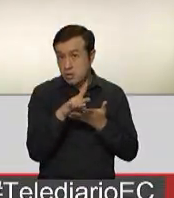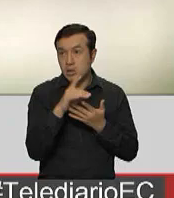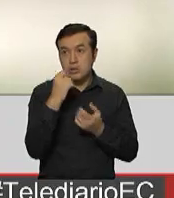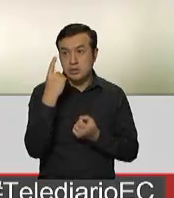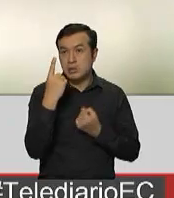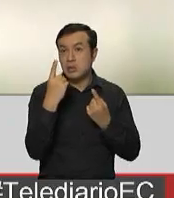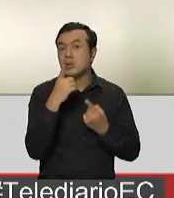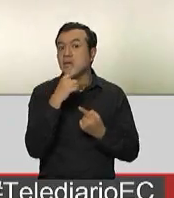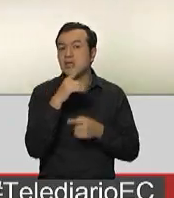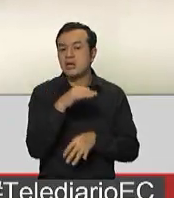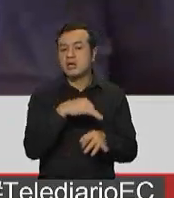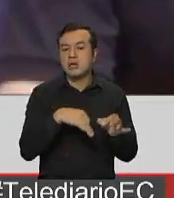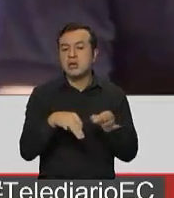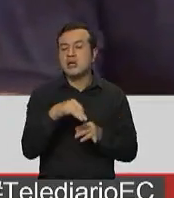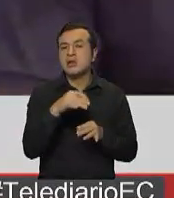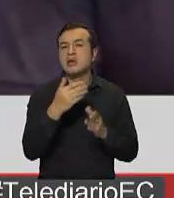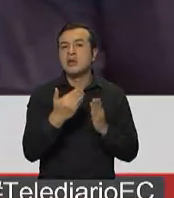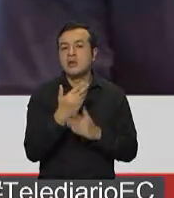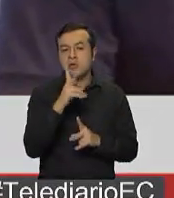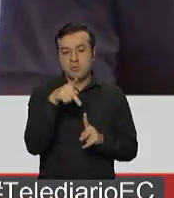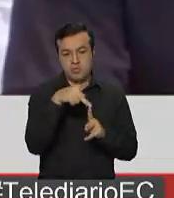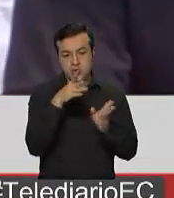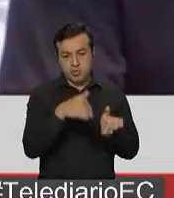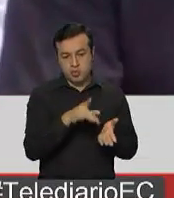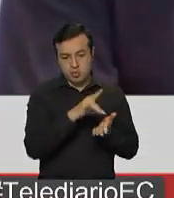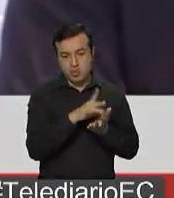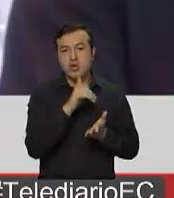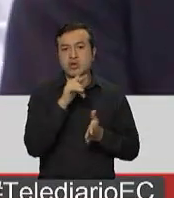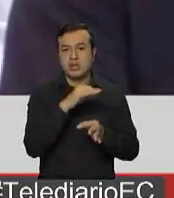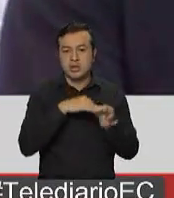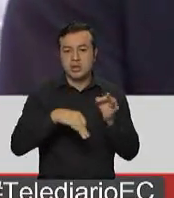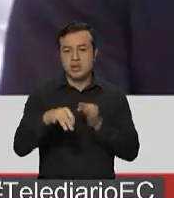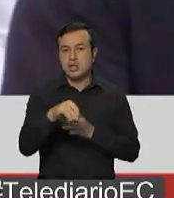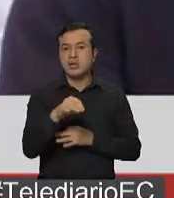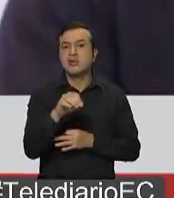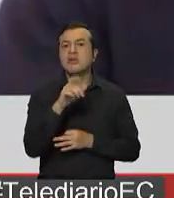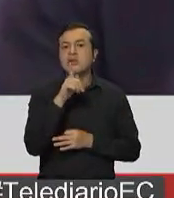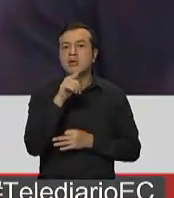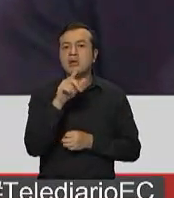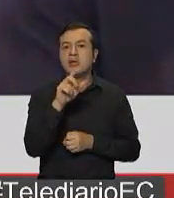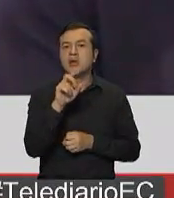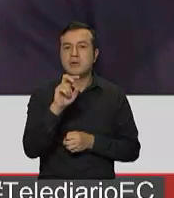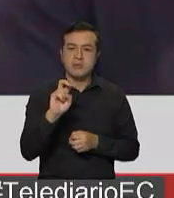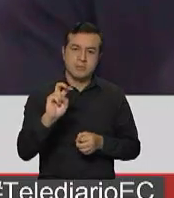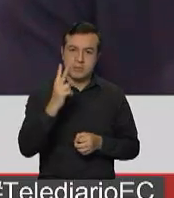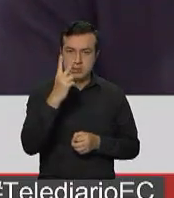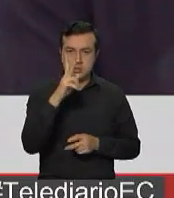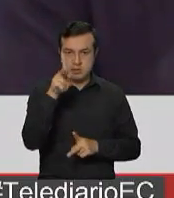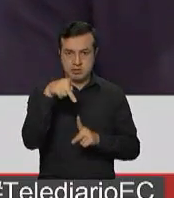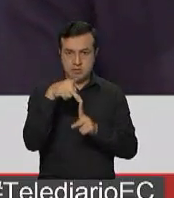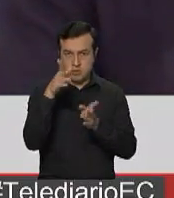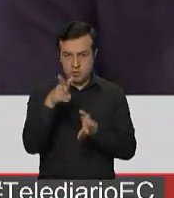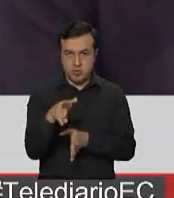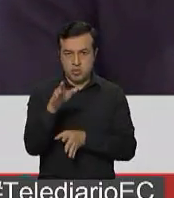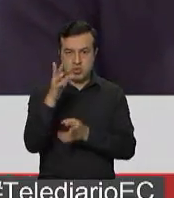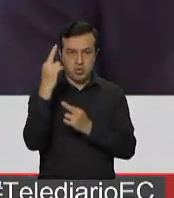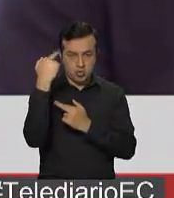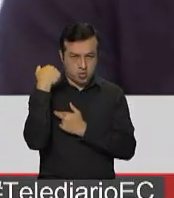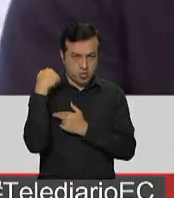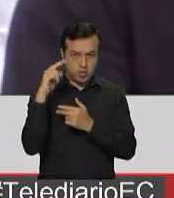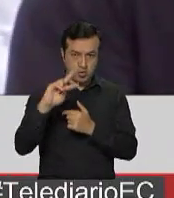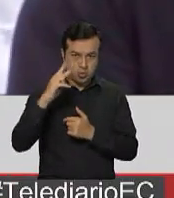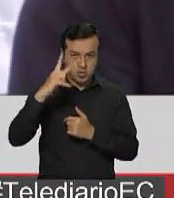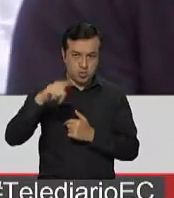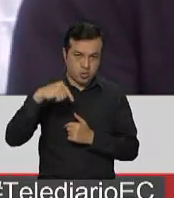quién debería reemplazar a Morales en el cargo. Al que le corresponde por constitución, es decir, al viceprefecto o